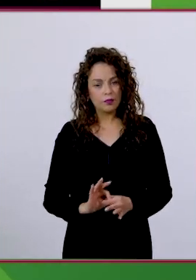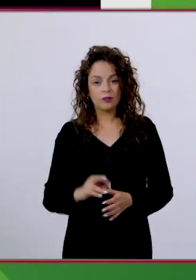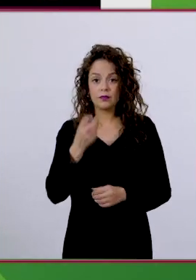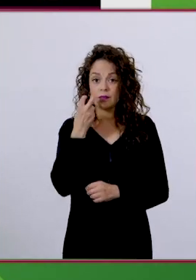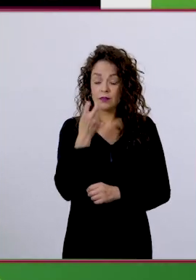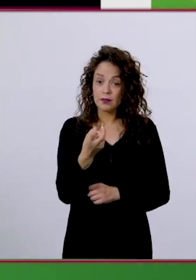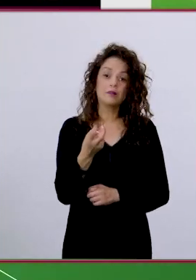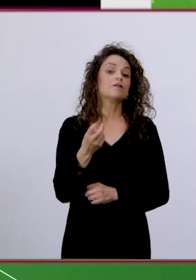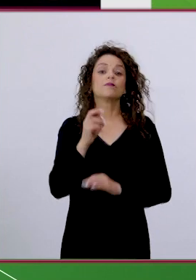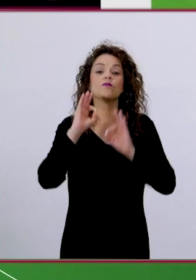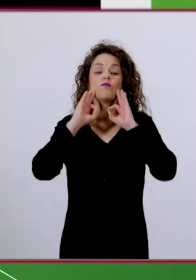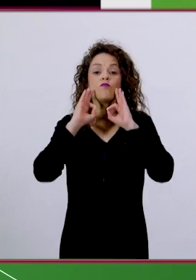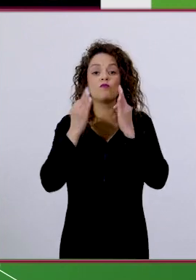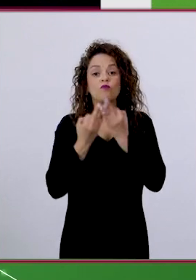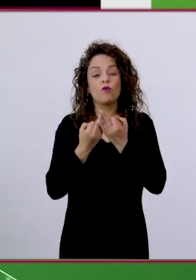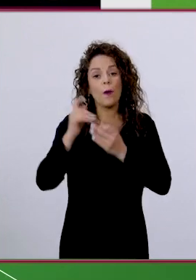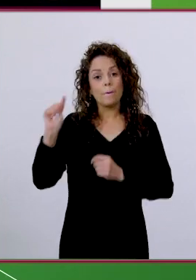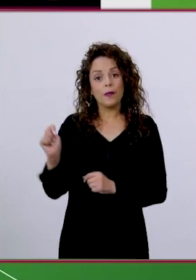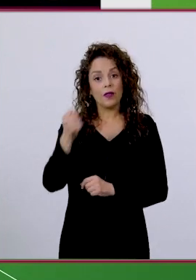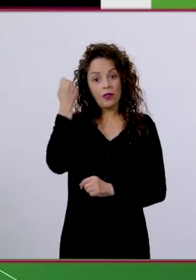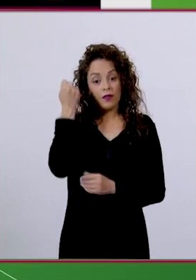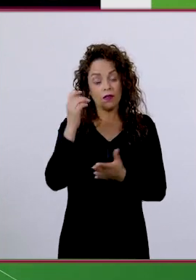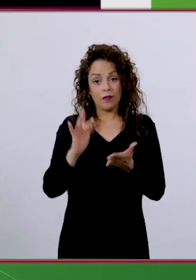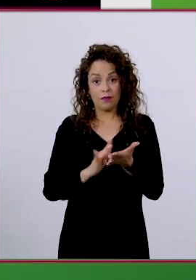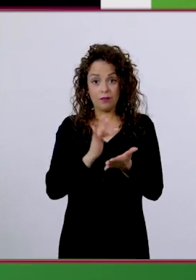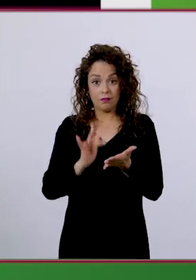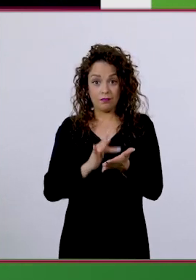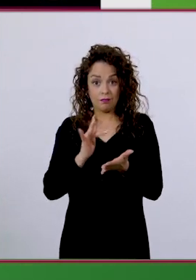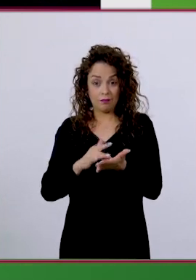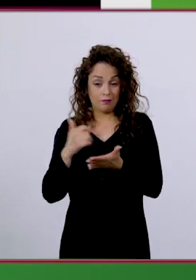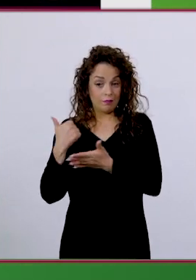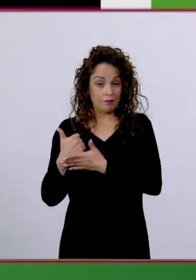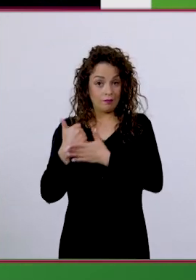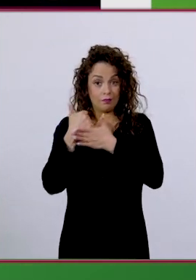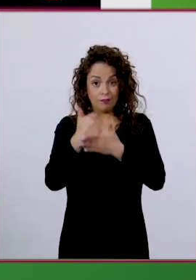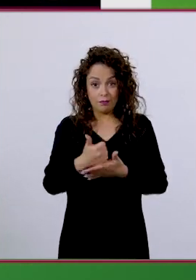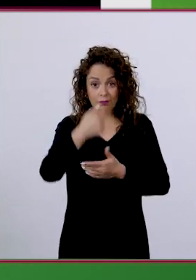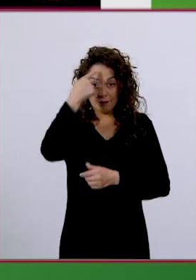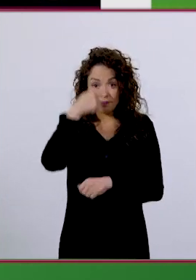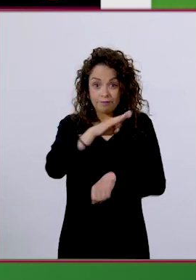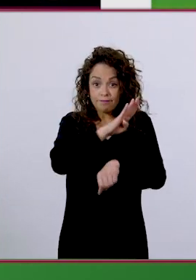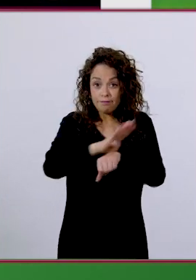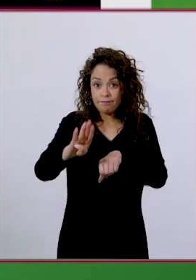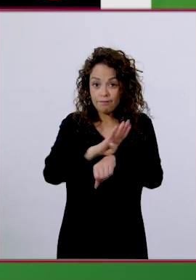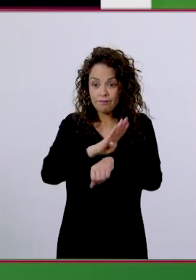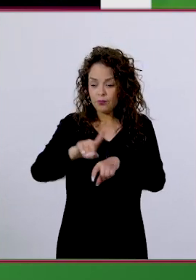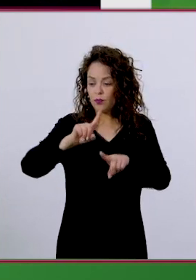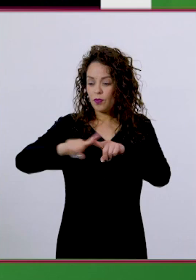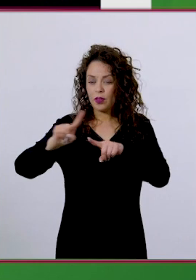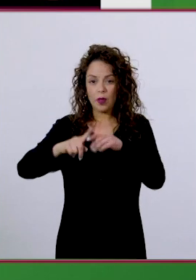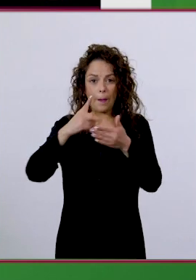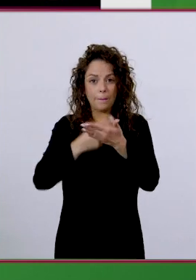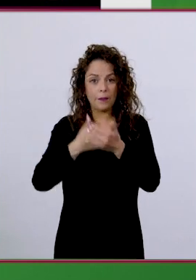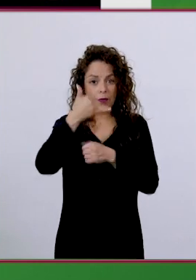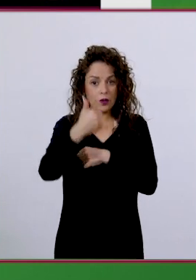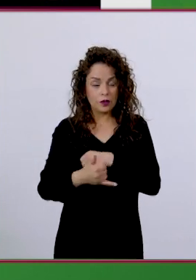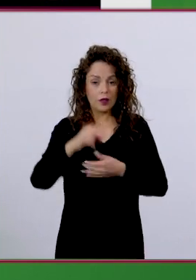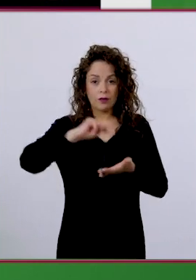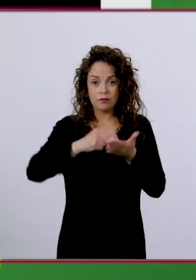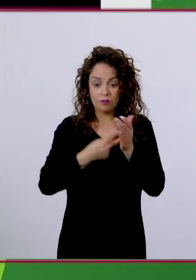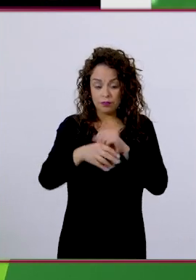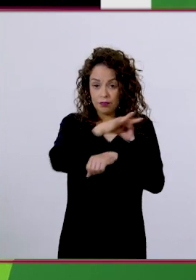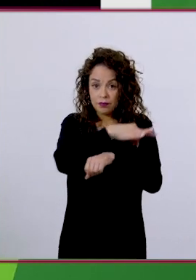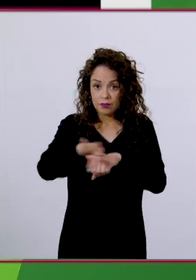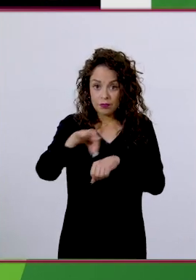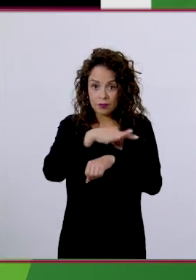las maneras en que las tecnologías digitales pueden ser aliadas para el beneficio de proyectos arquitectónicos con un